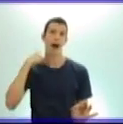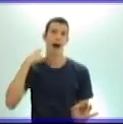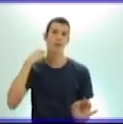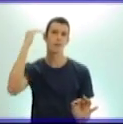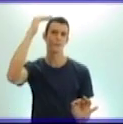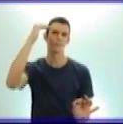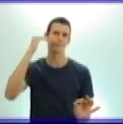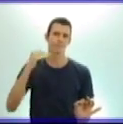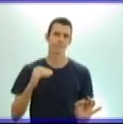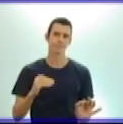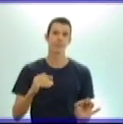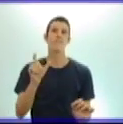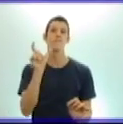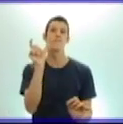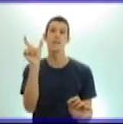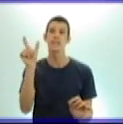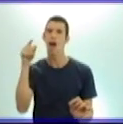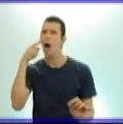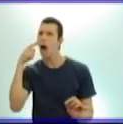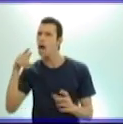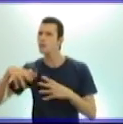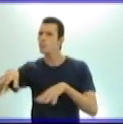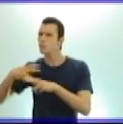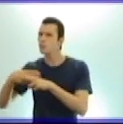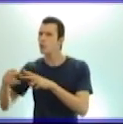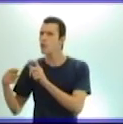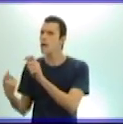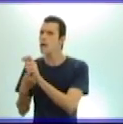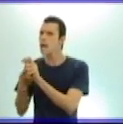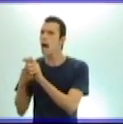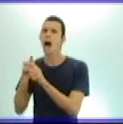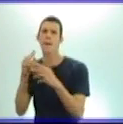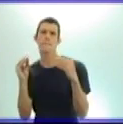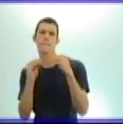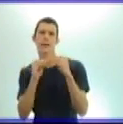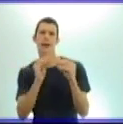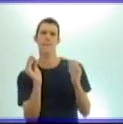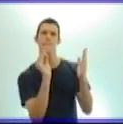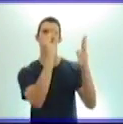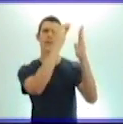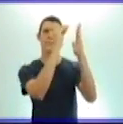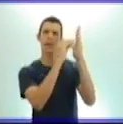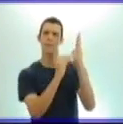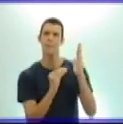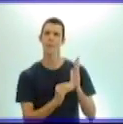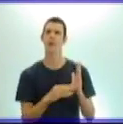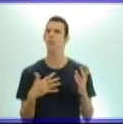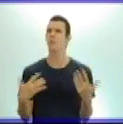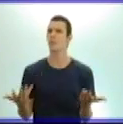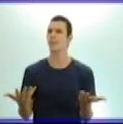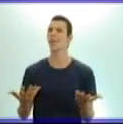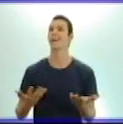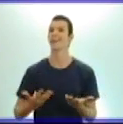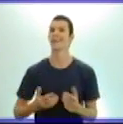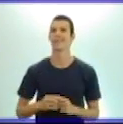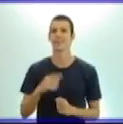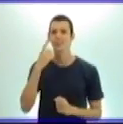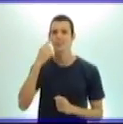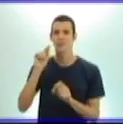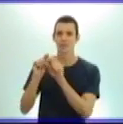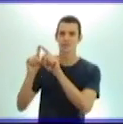ocurrieron estos hechos. Como pudiste ver en la diapositiva, está ubicado el año